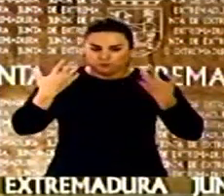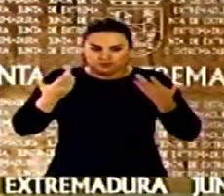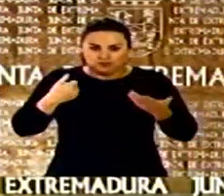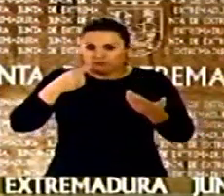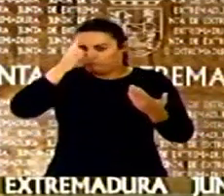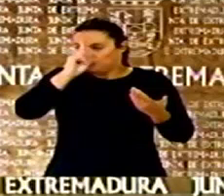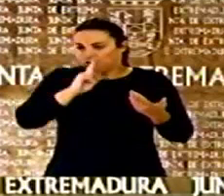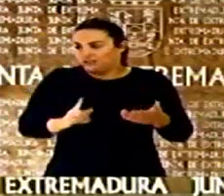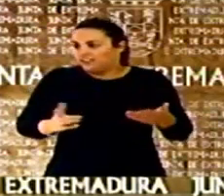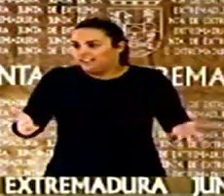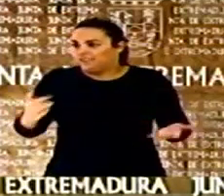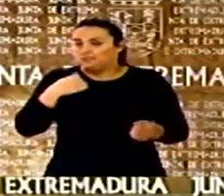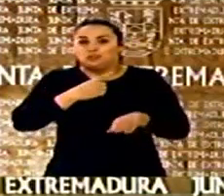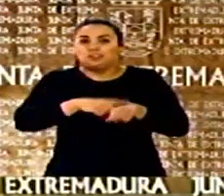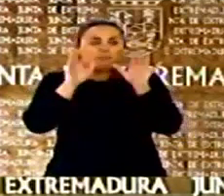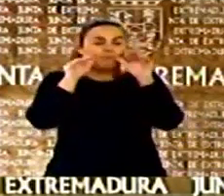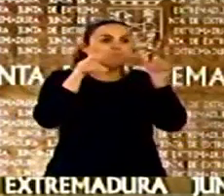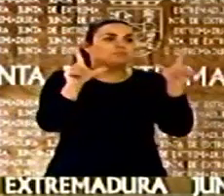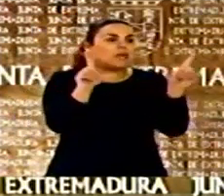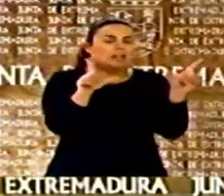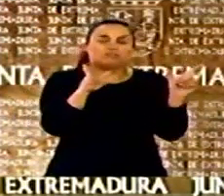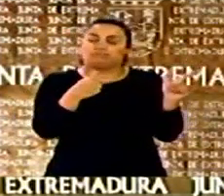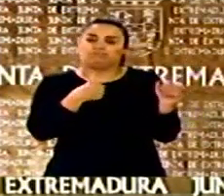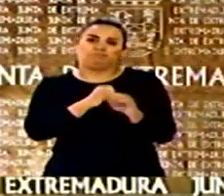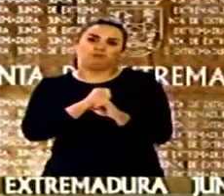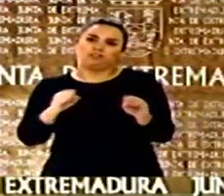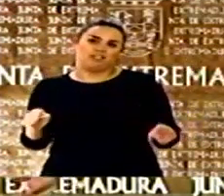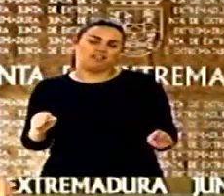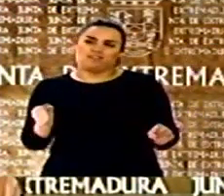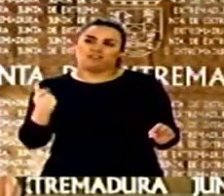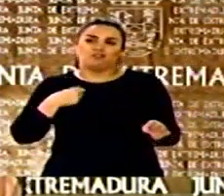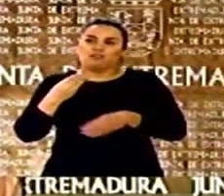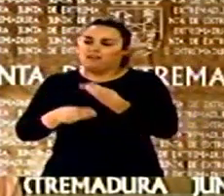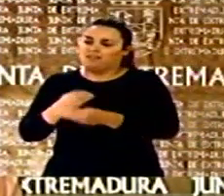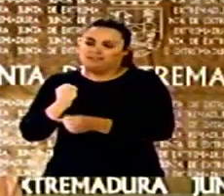año 2019. Respecto a lo primero, no quiero